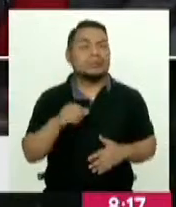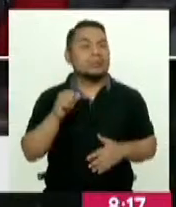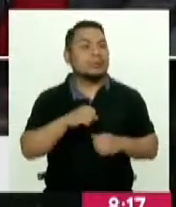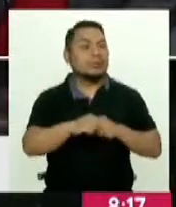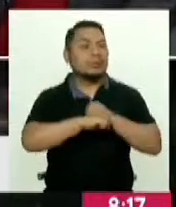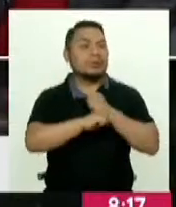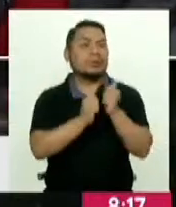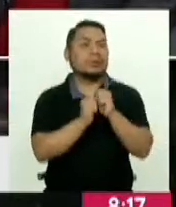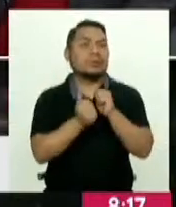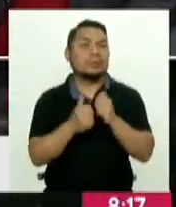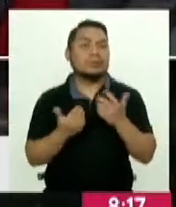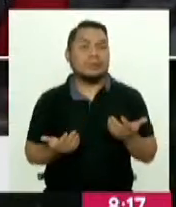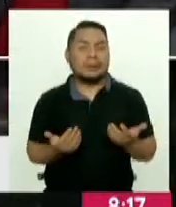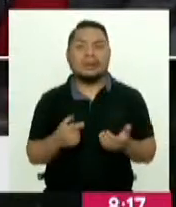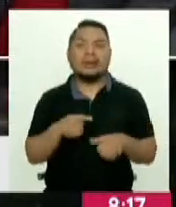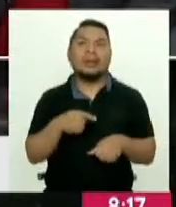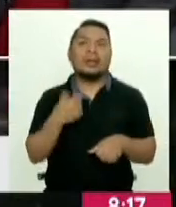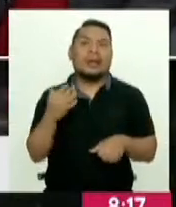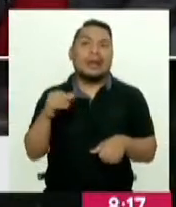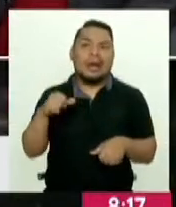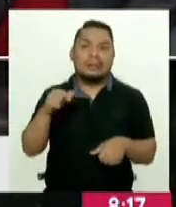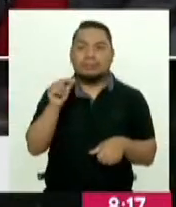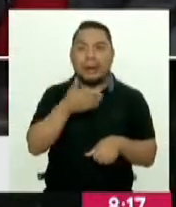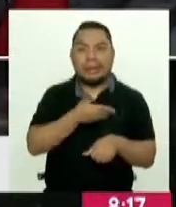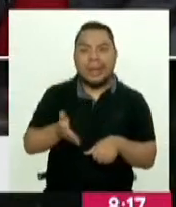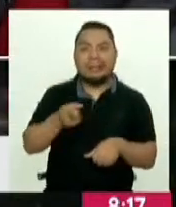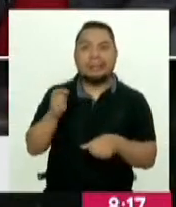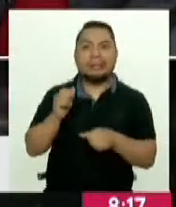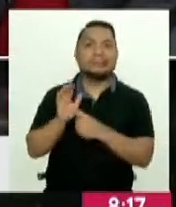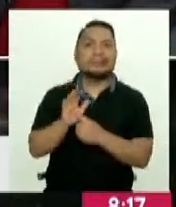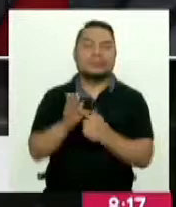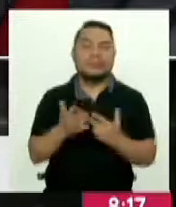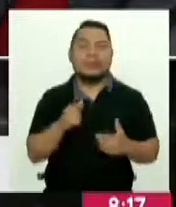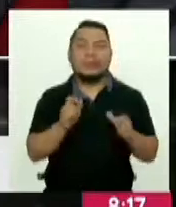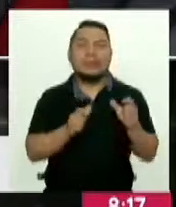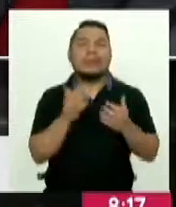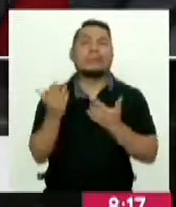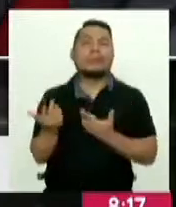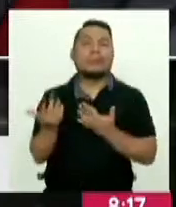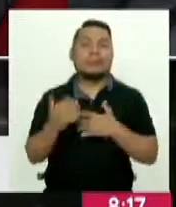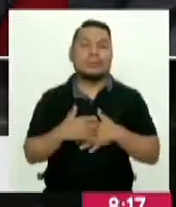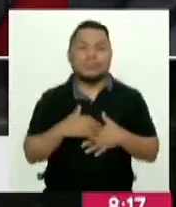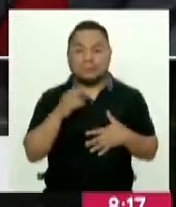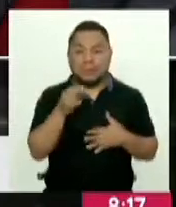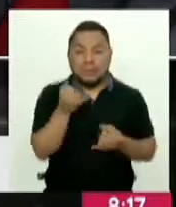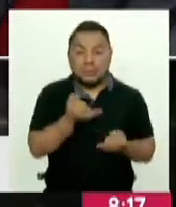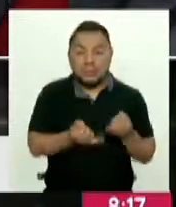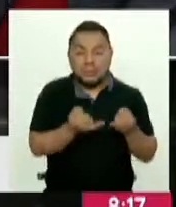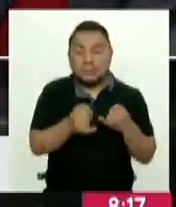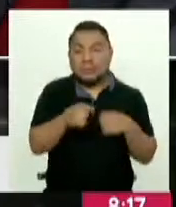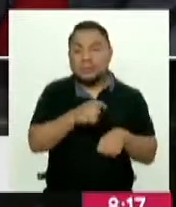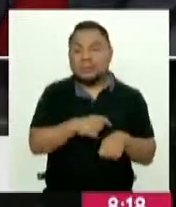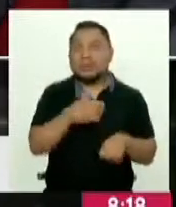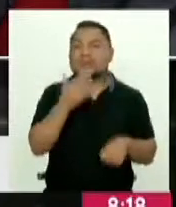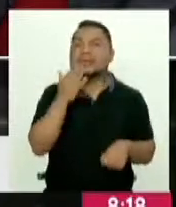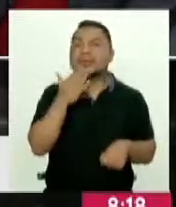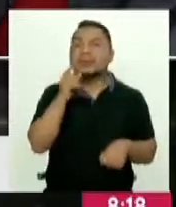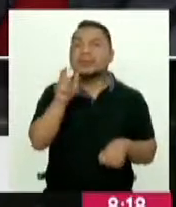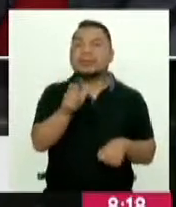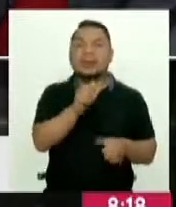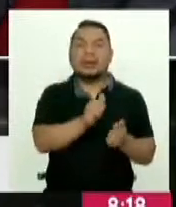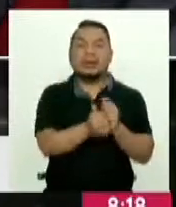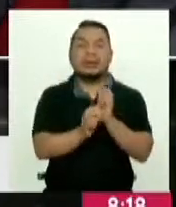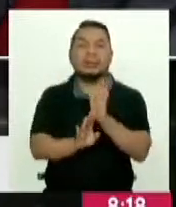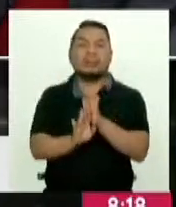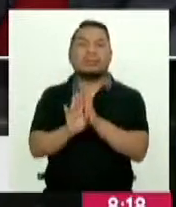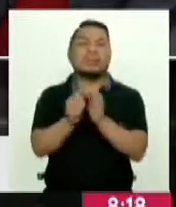vez calientan más tarde, ¿no? Uh-huh. Y la gente creo que está esperando también ver en el último tramo quiénes despegan, entre